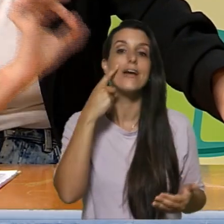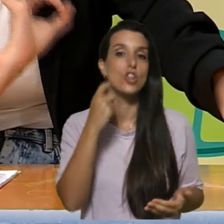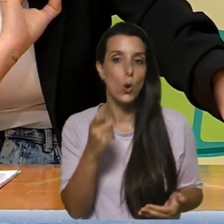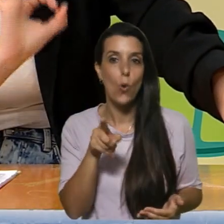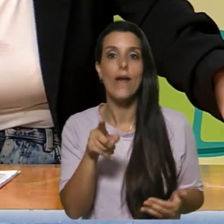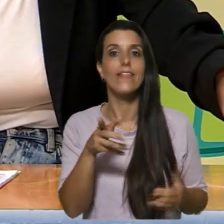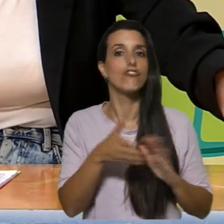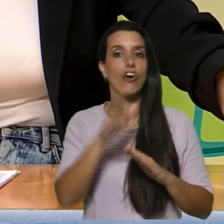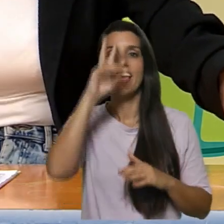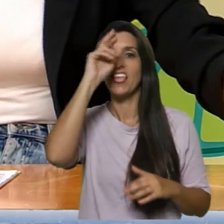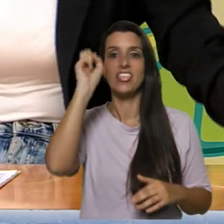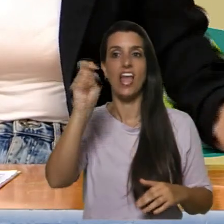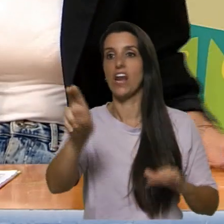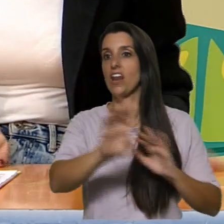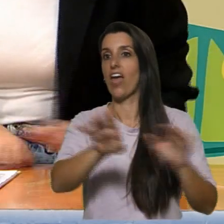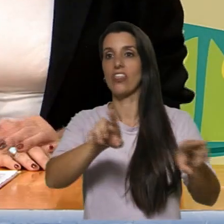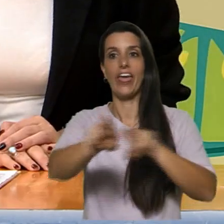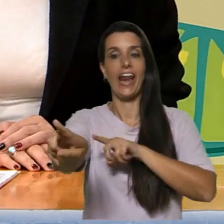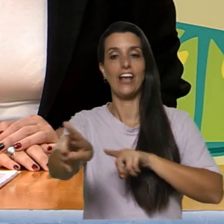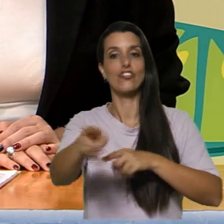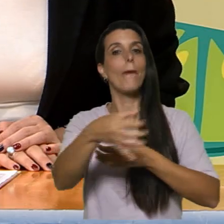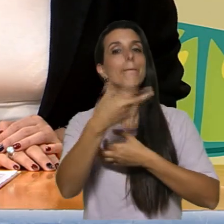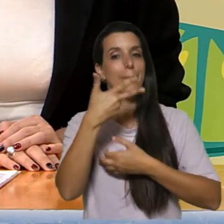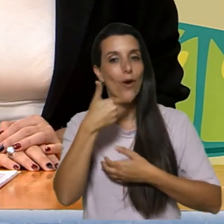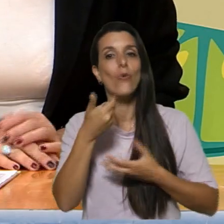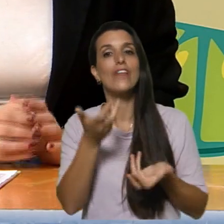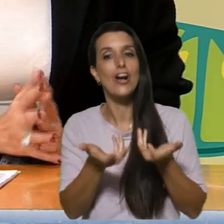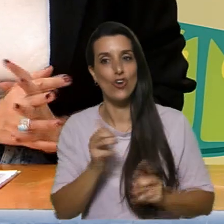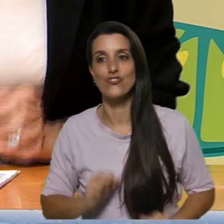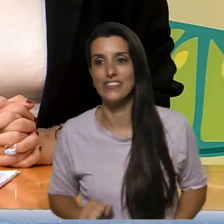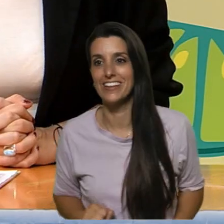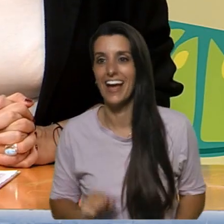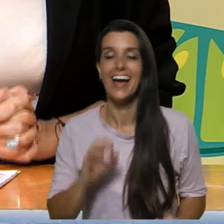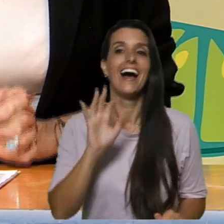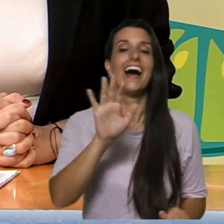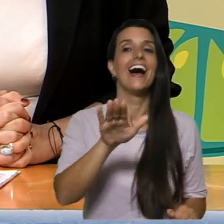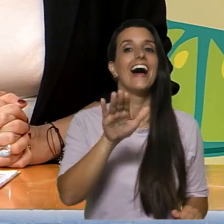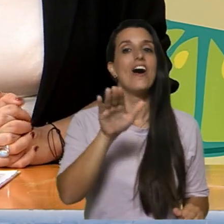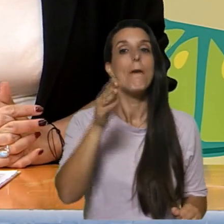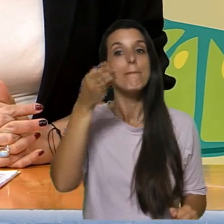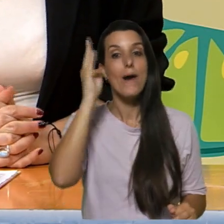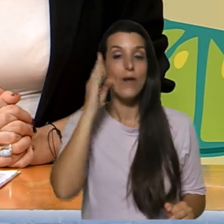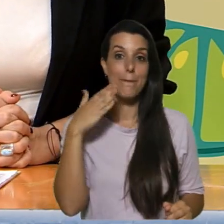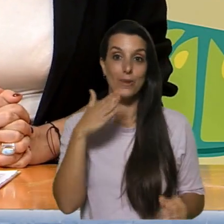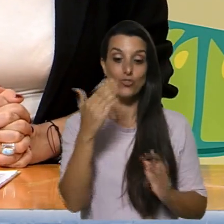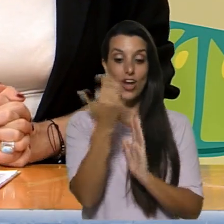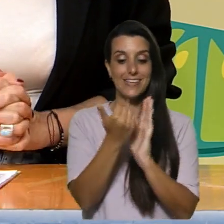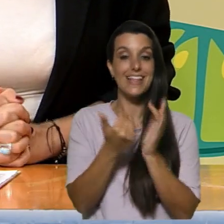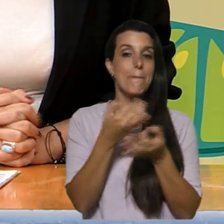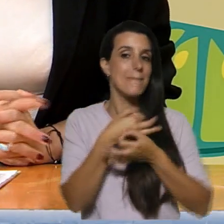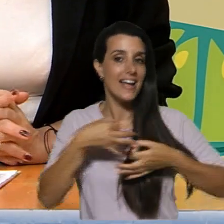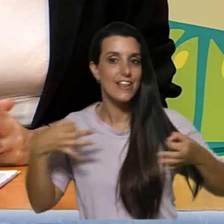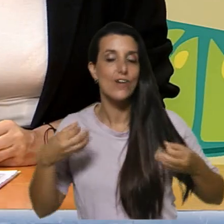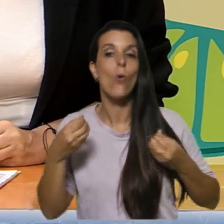que estoy para internarme. La receta es magnífica, nos dice, y le mandamos un beso. Paulita, hablando de receta magnífica, ¿sí?